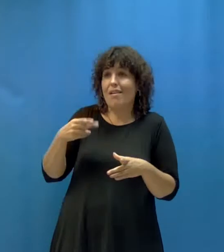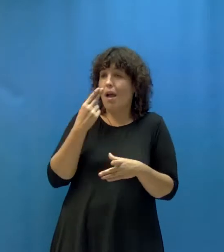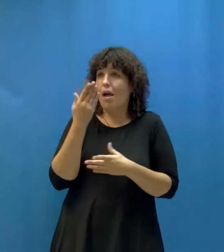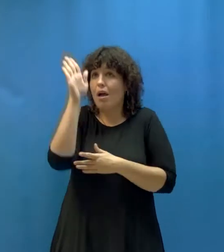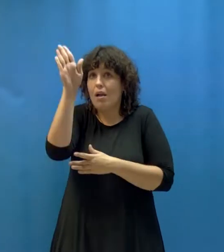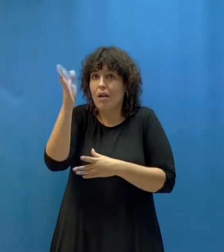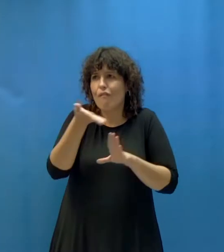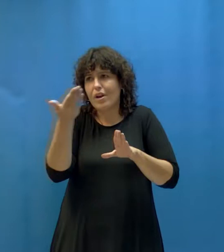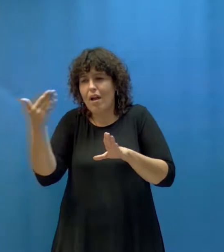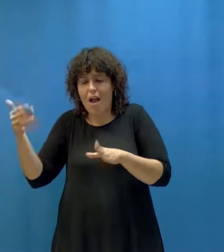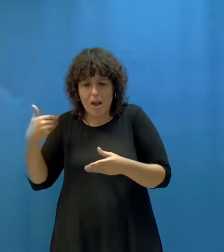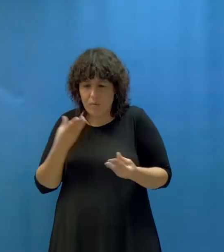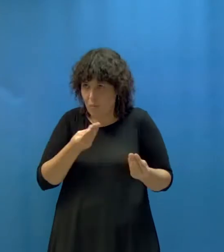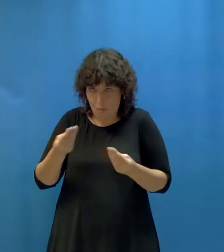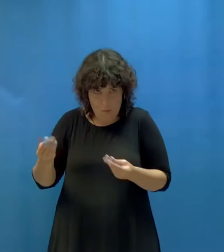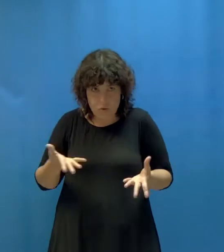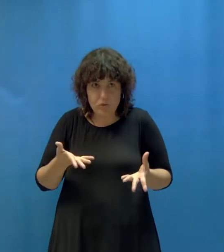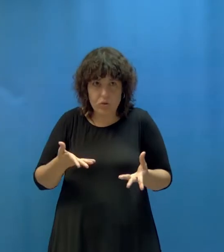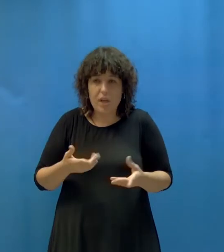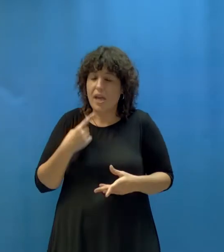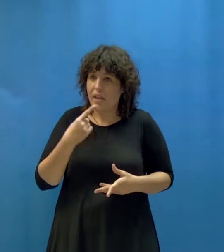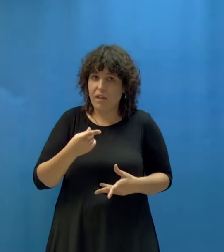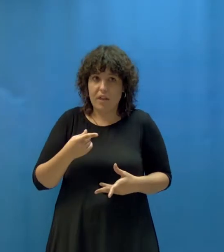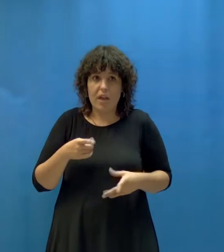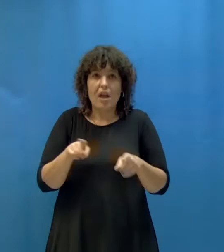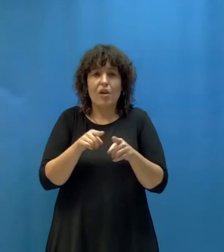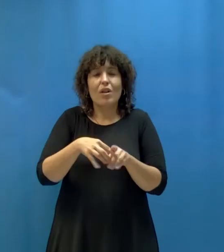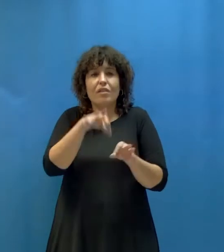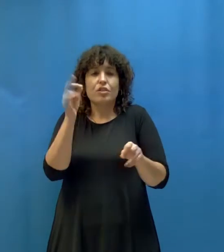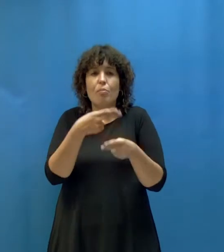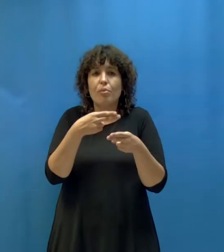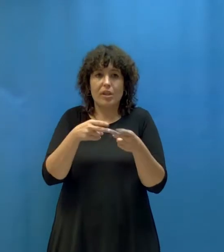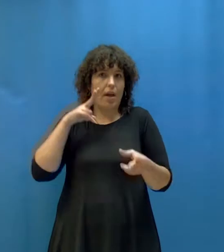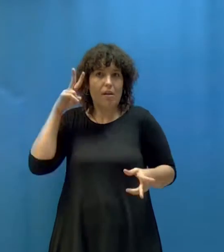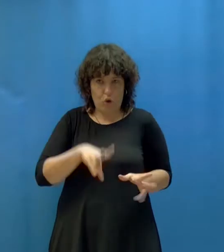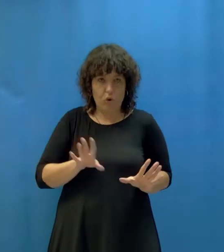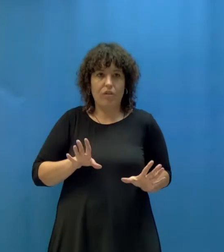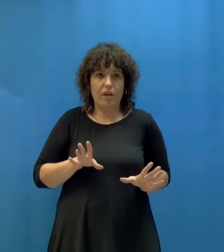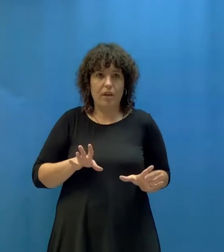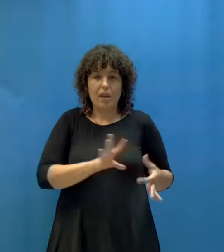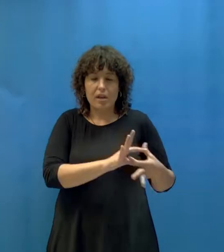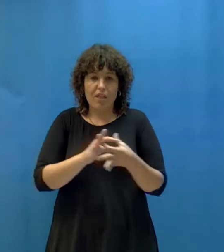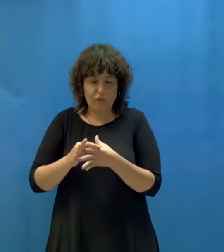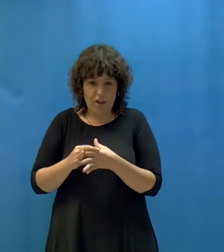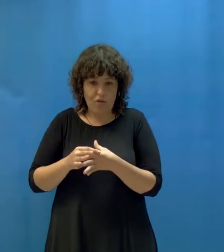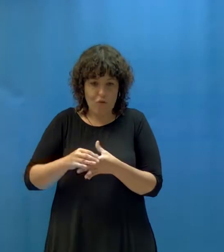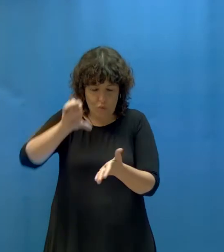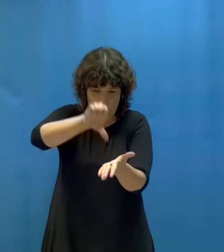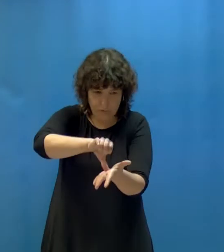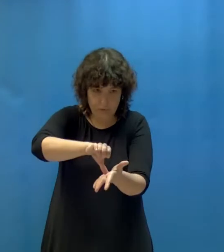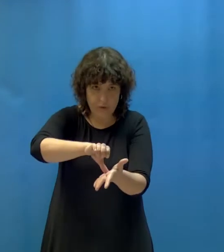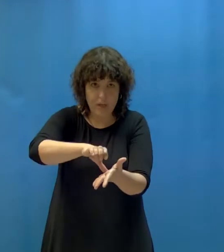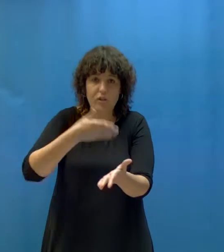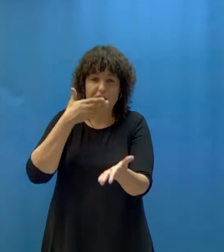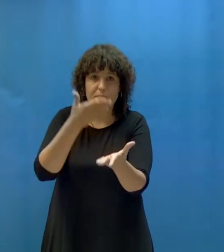y de que en el mismo se reconoce que se trata de una decisión política y discrecional enmarcada en la autonomía local, mantengan en su lugar la cruz del